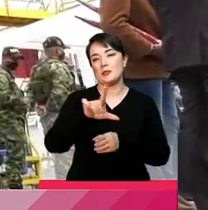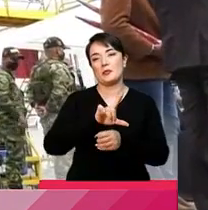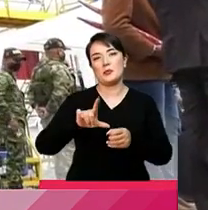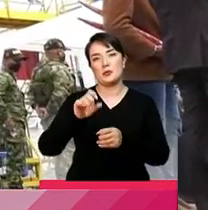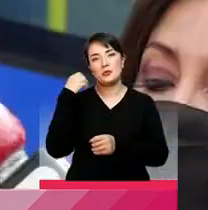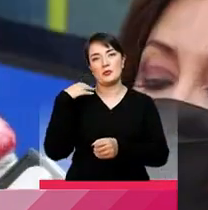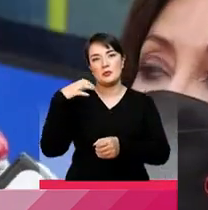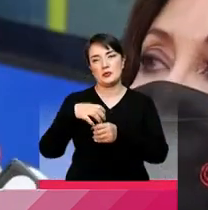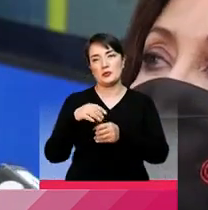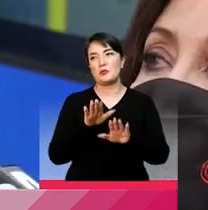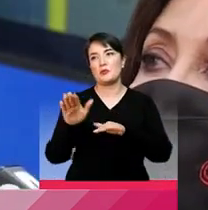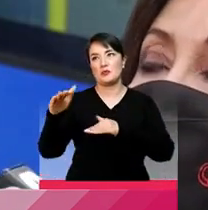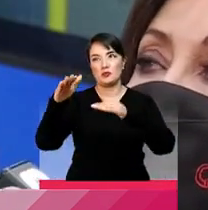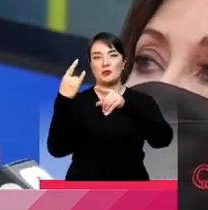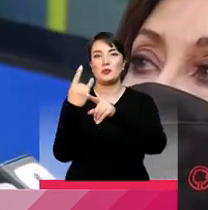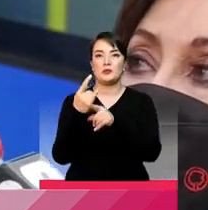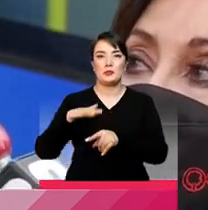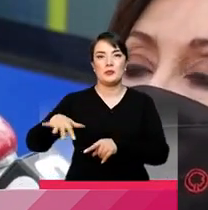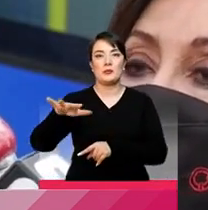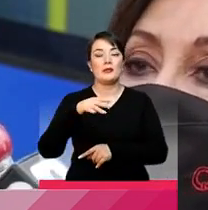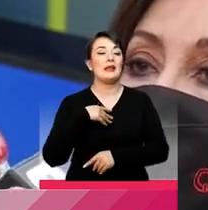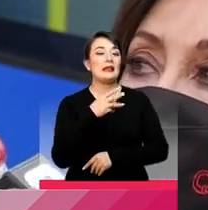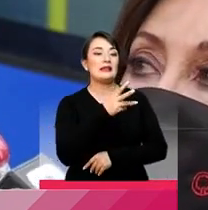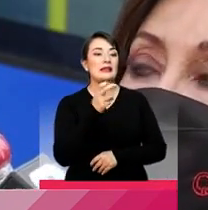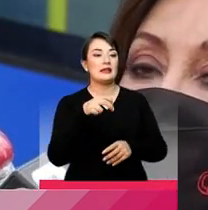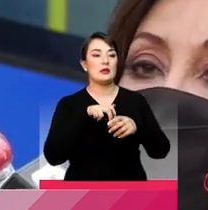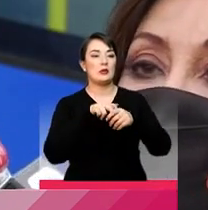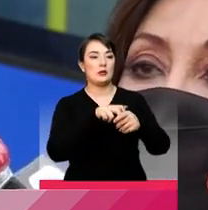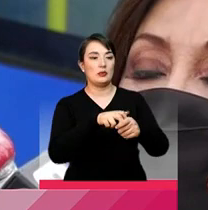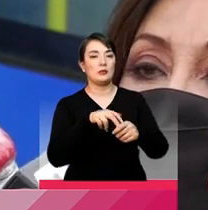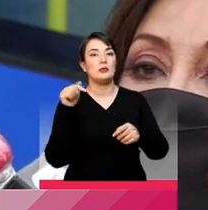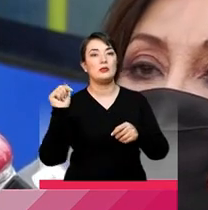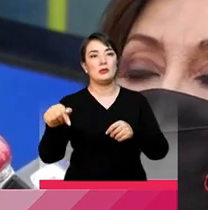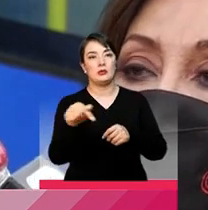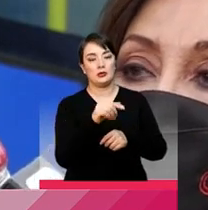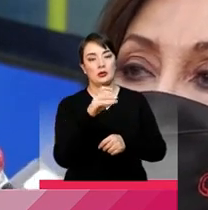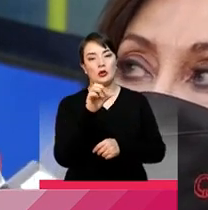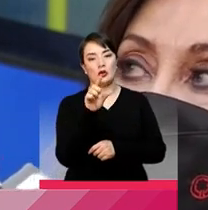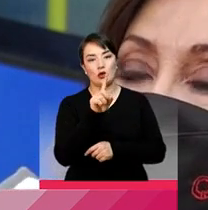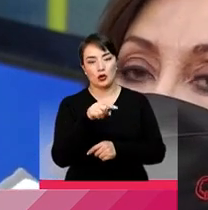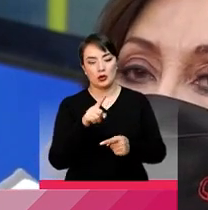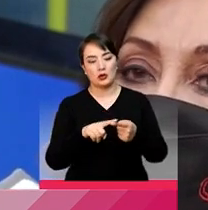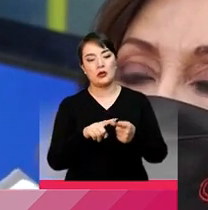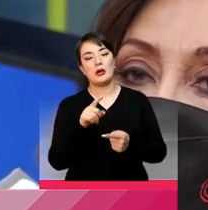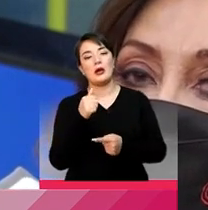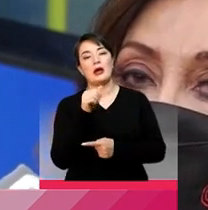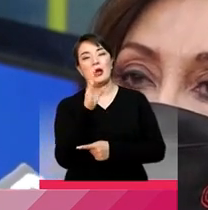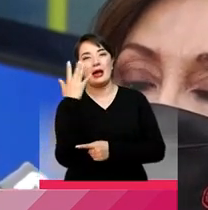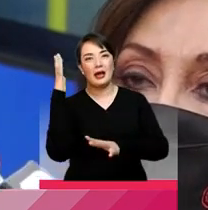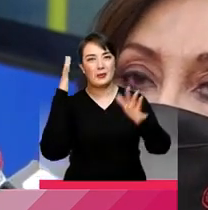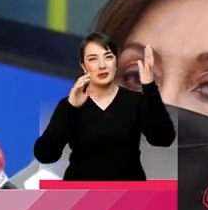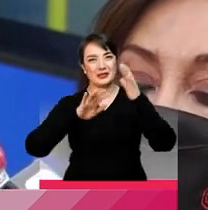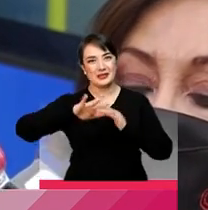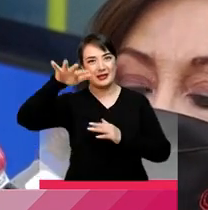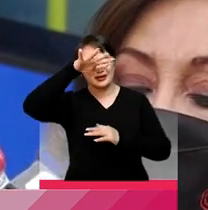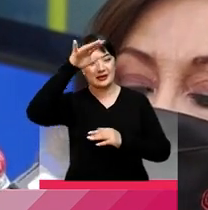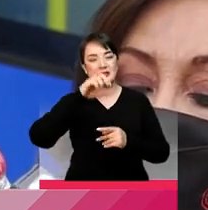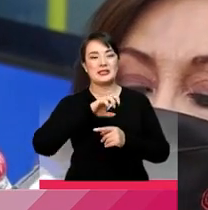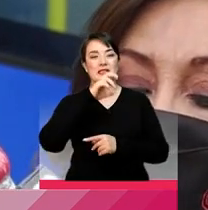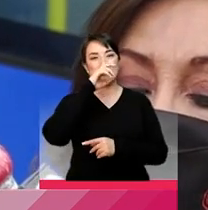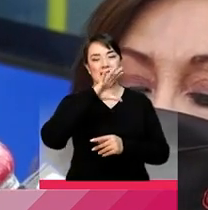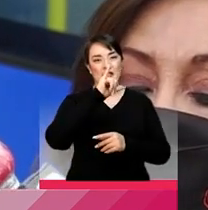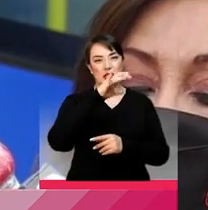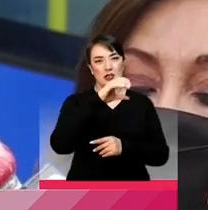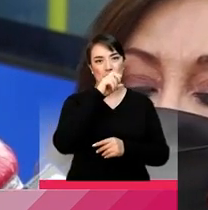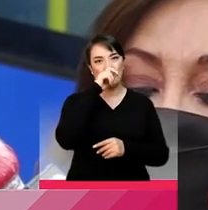Bolívar. De los 300 buses estarán en las rutas Compartir Corpas, llegaremos a Arborizadora Alta, Chico Norte, San Joaquín,